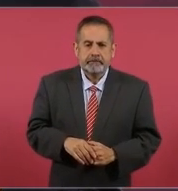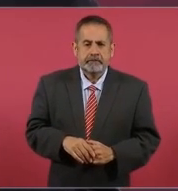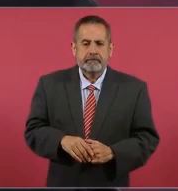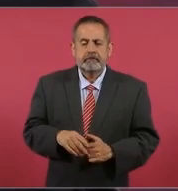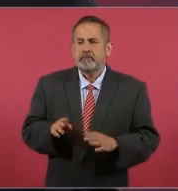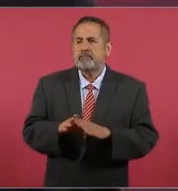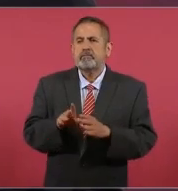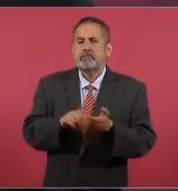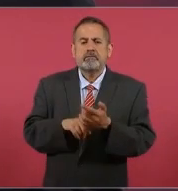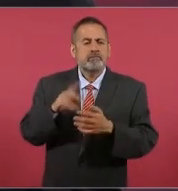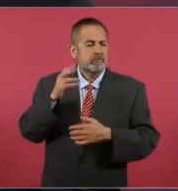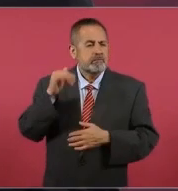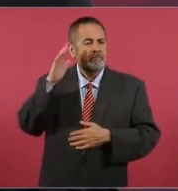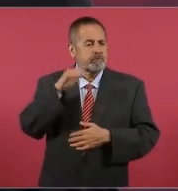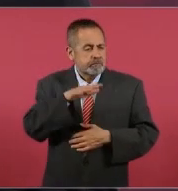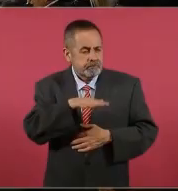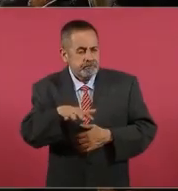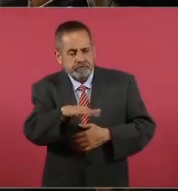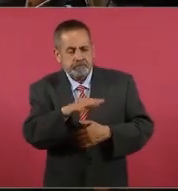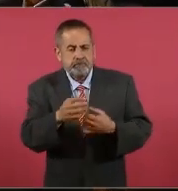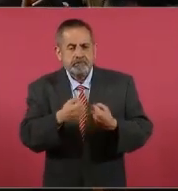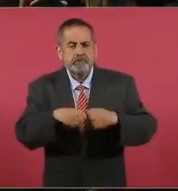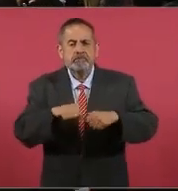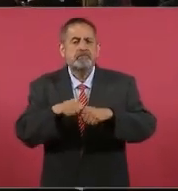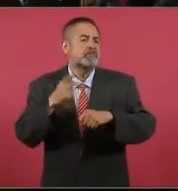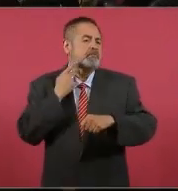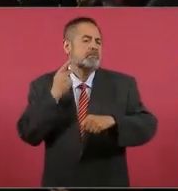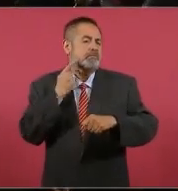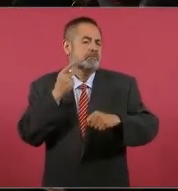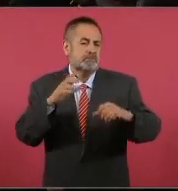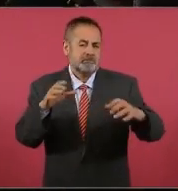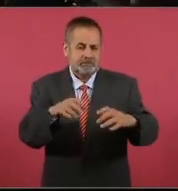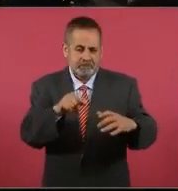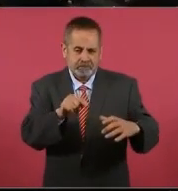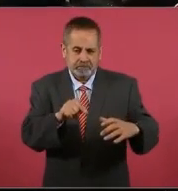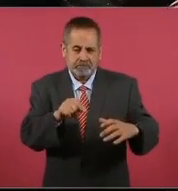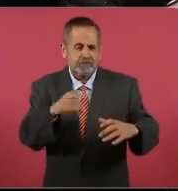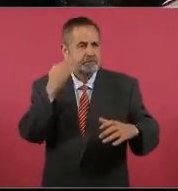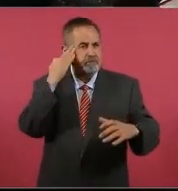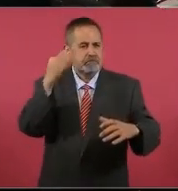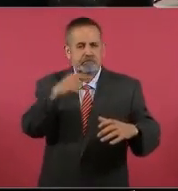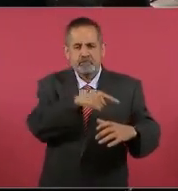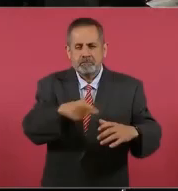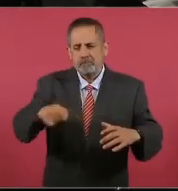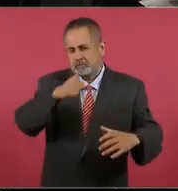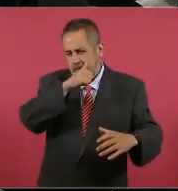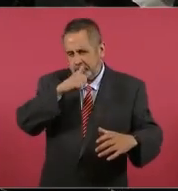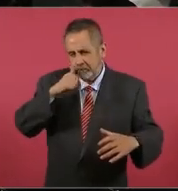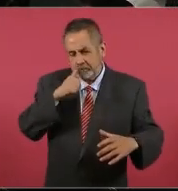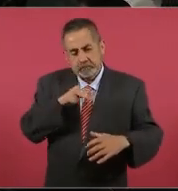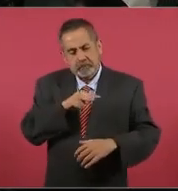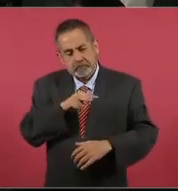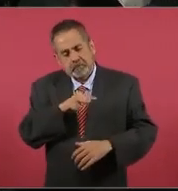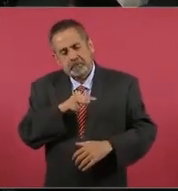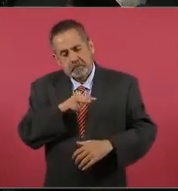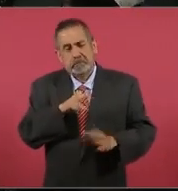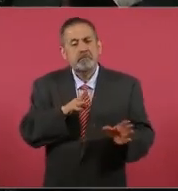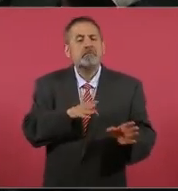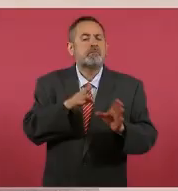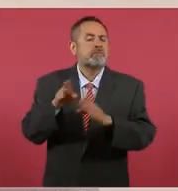la sociedad política durante el juarismo,